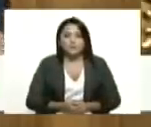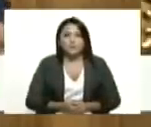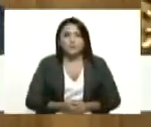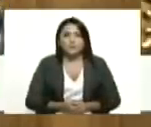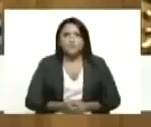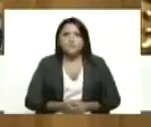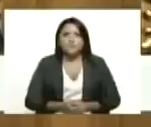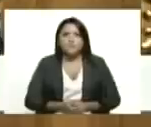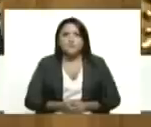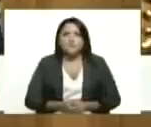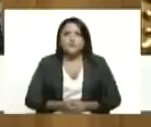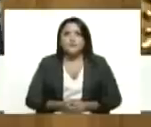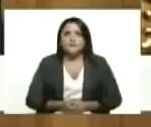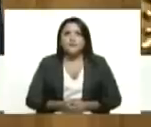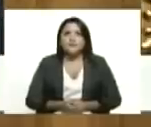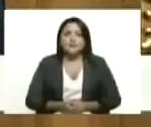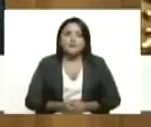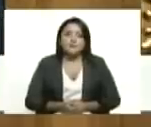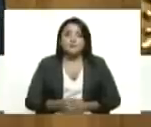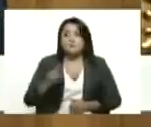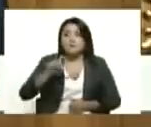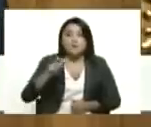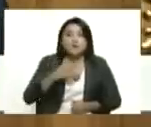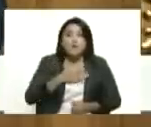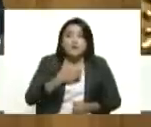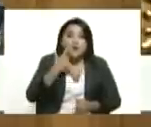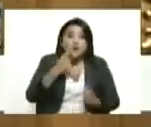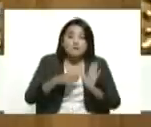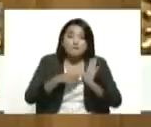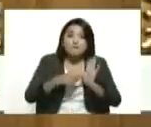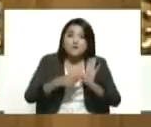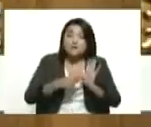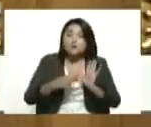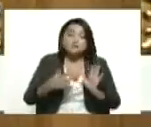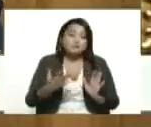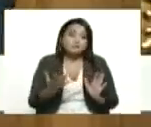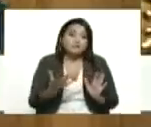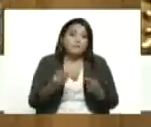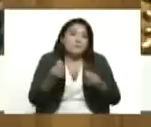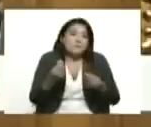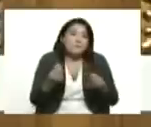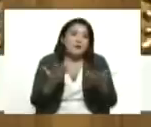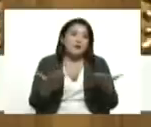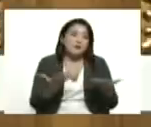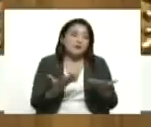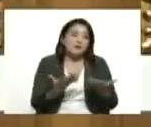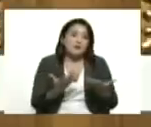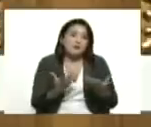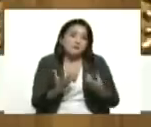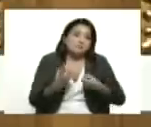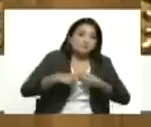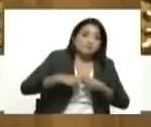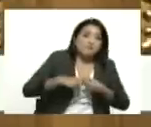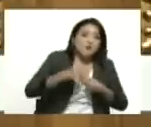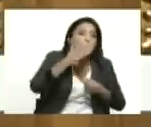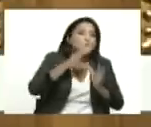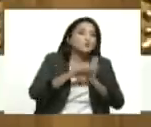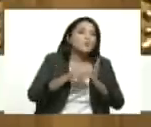no quiera aparecer en algo no se meta, no se vincule, no lo puede decir de otra manera pues.